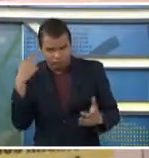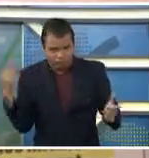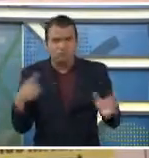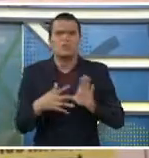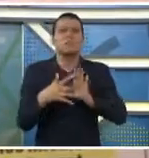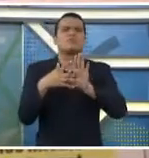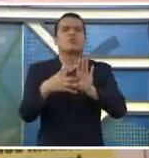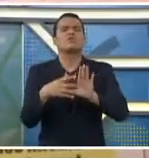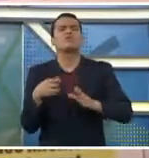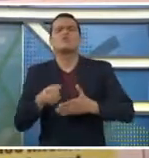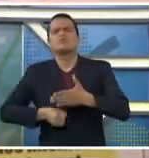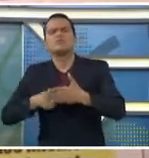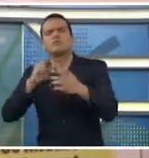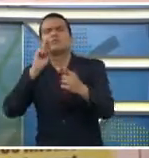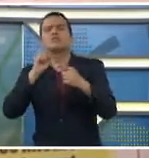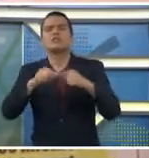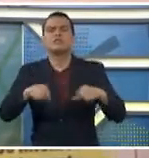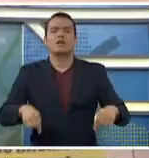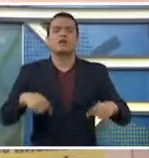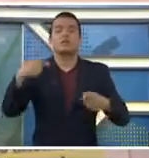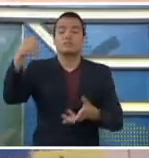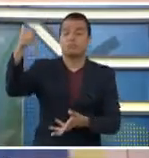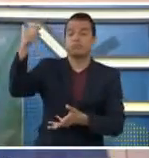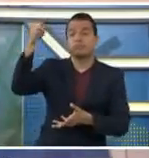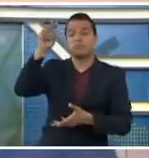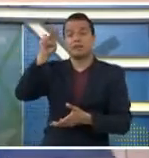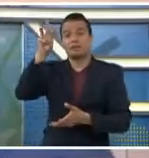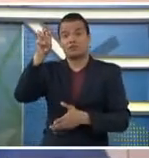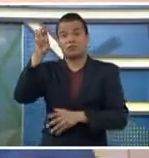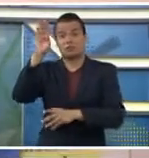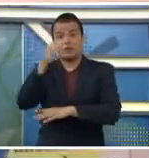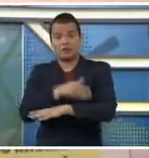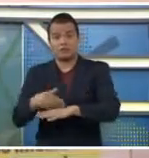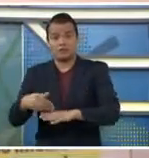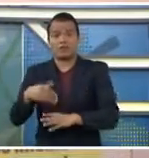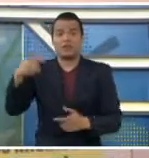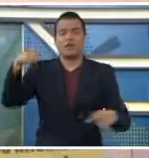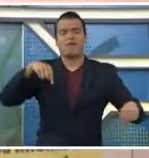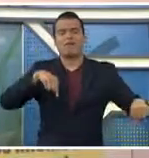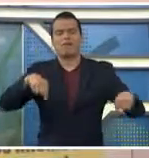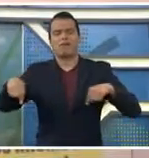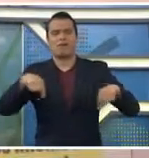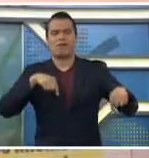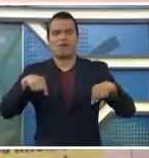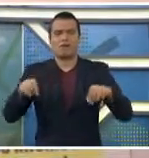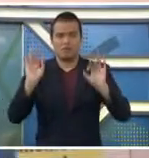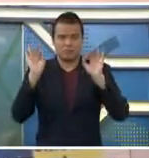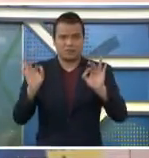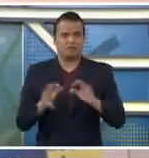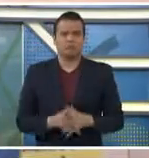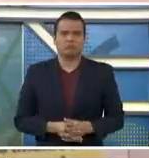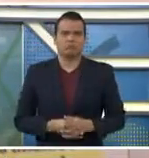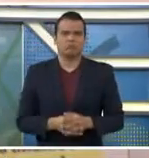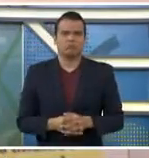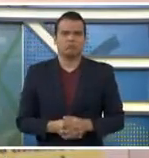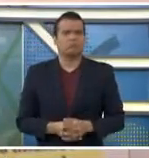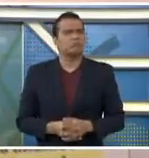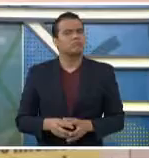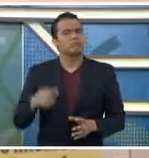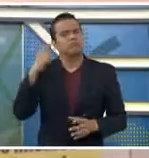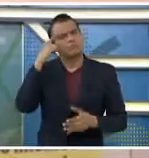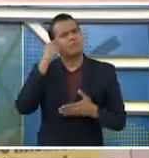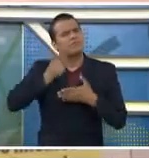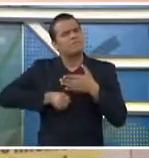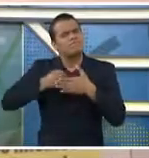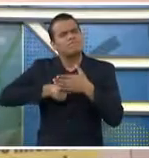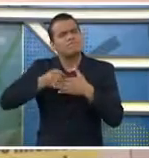por administrar los 28 billones de pesos de los próximos 4 años provenientes de la alcaldía y de Cali. Nuestra